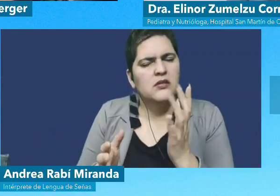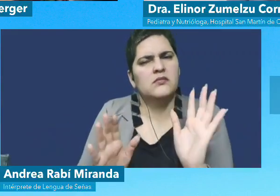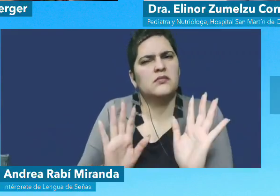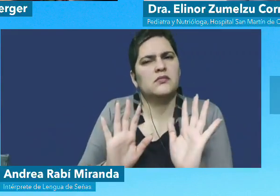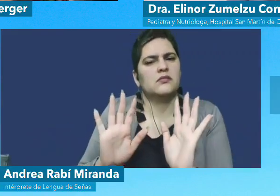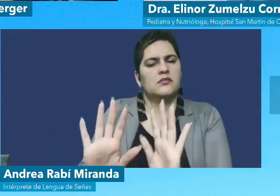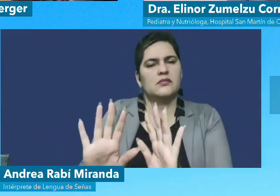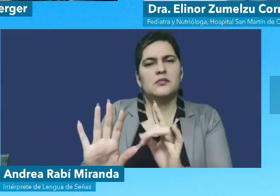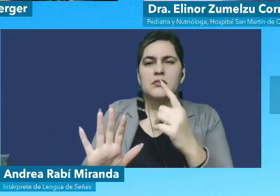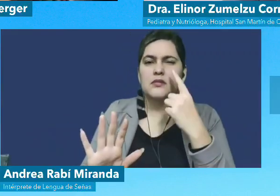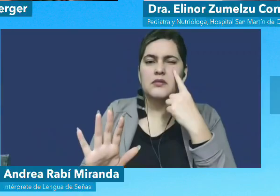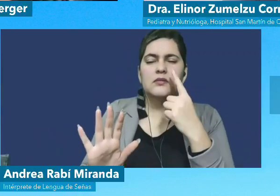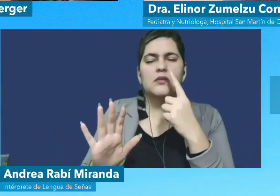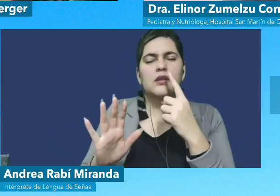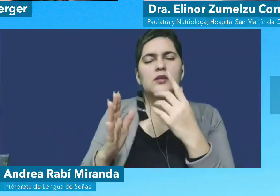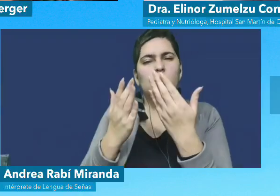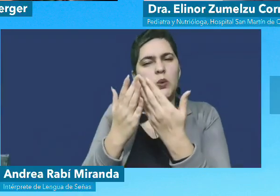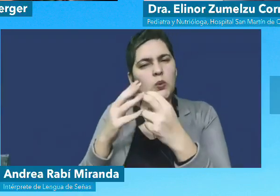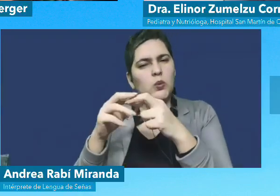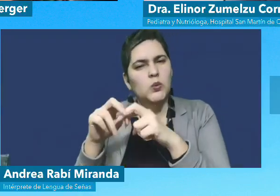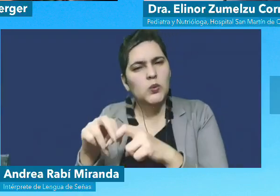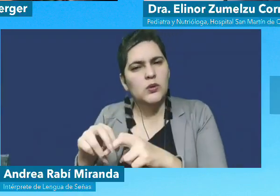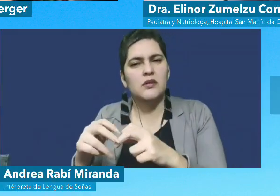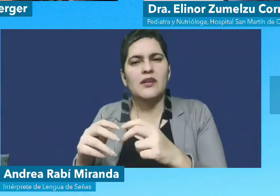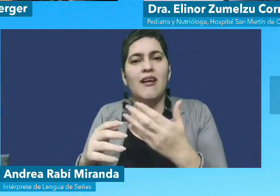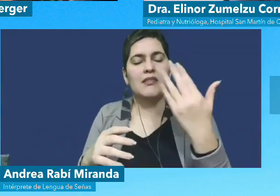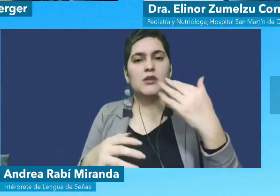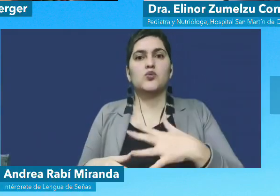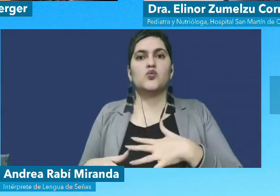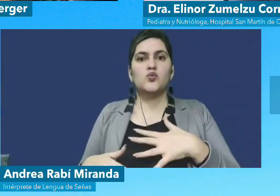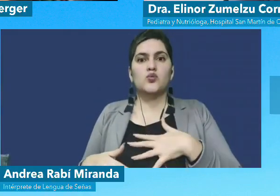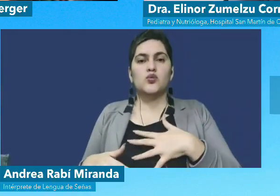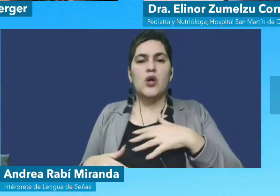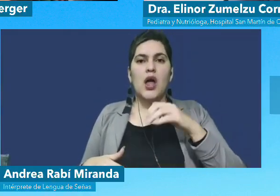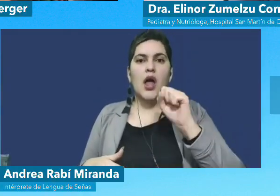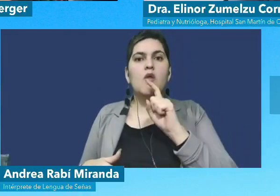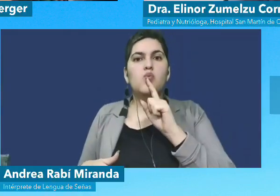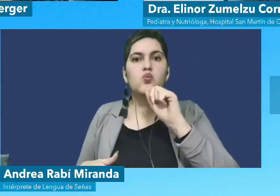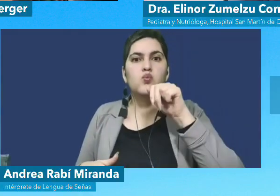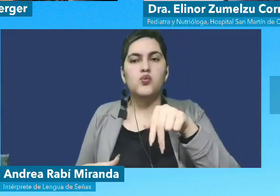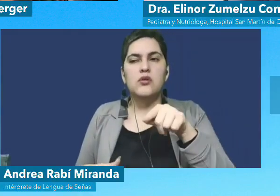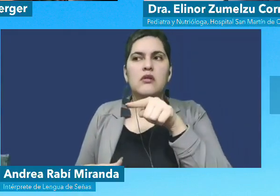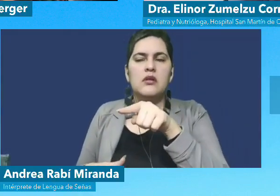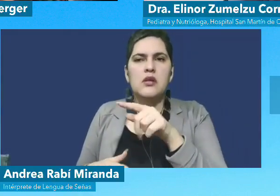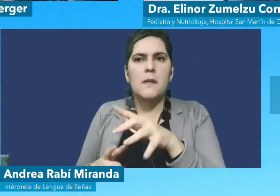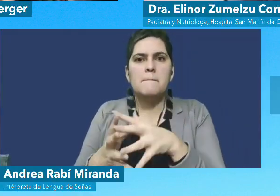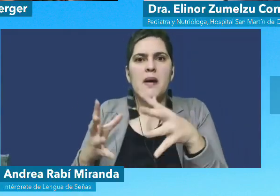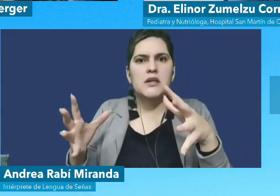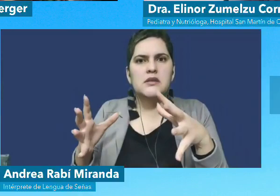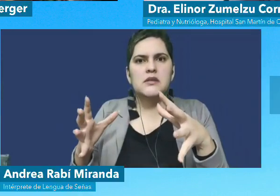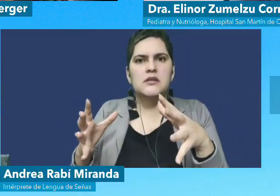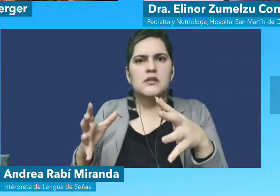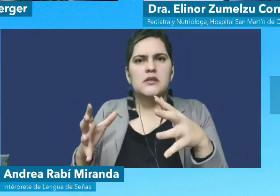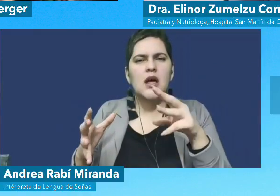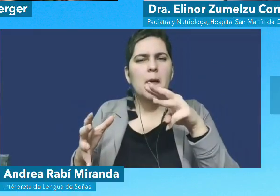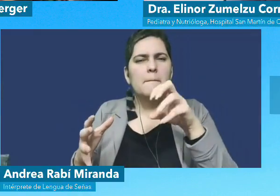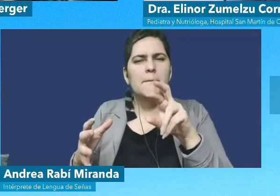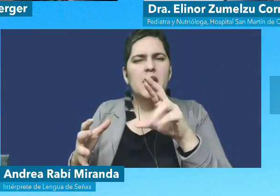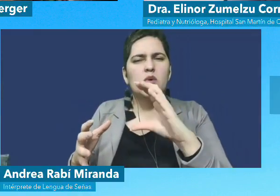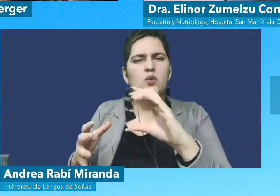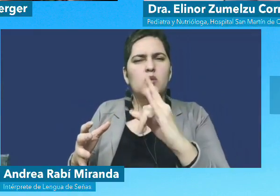estudio. Entonces, cuando empezó el susto con los atunes, que si los atunes estaban concentrando mercurio, o las